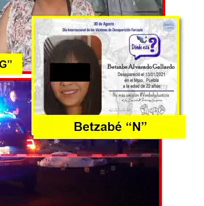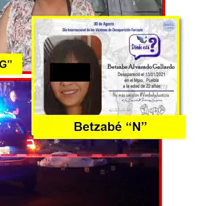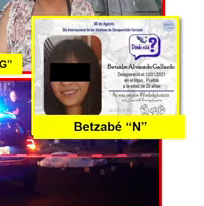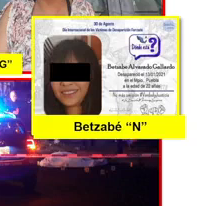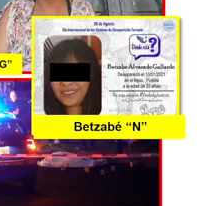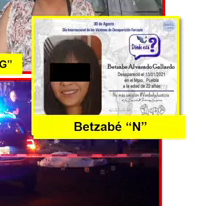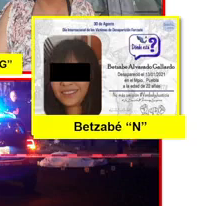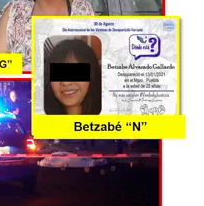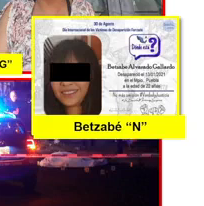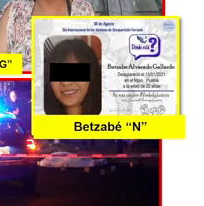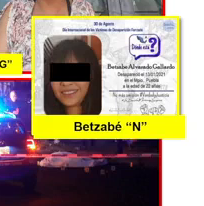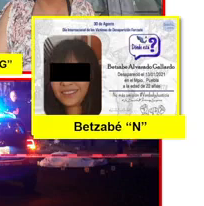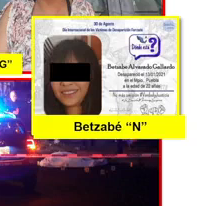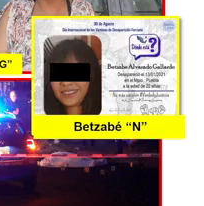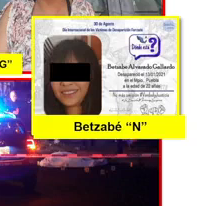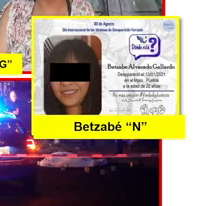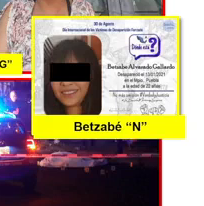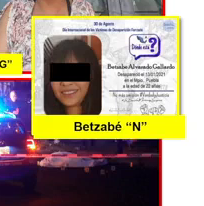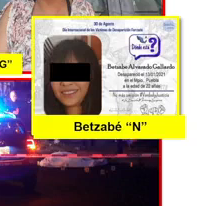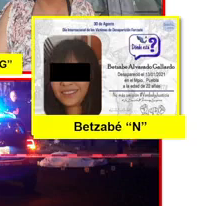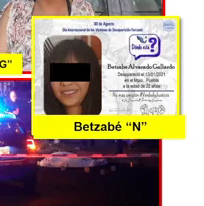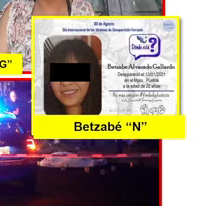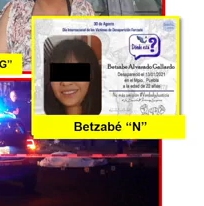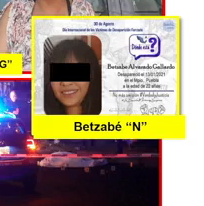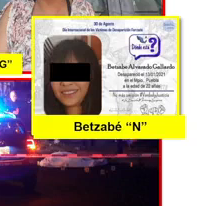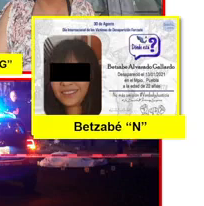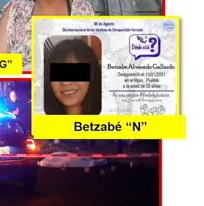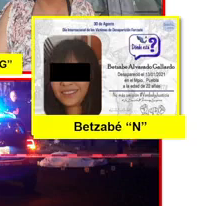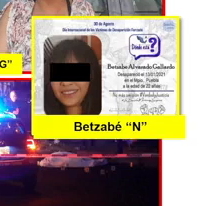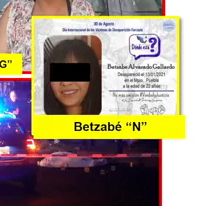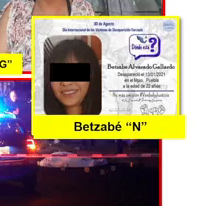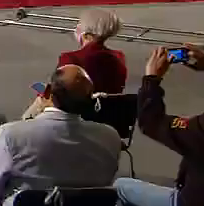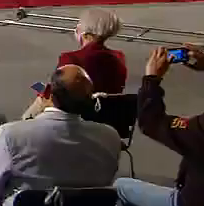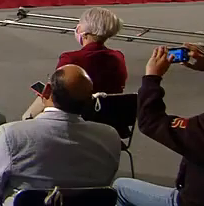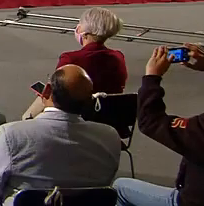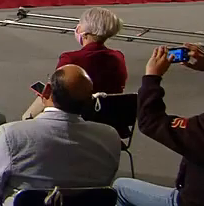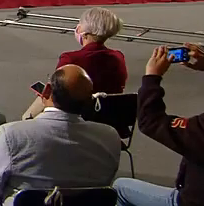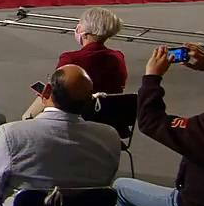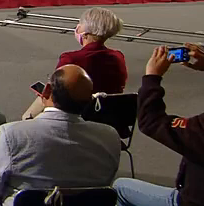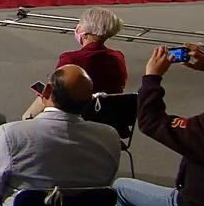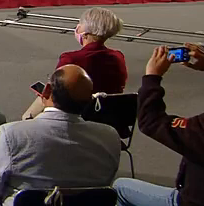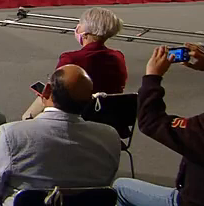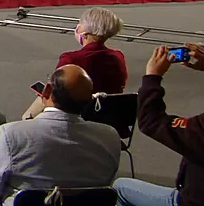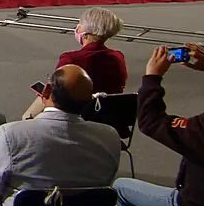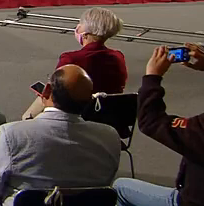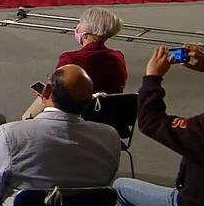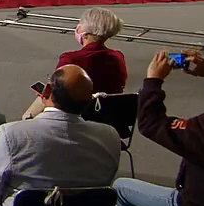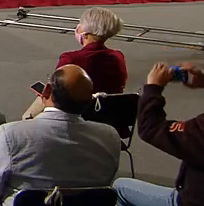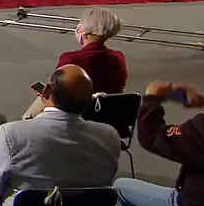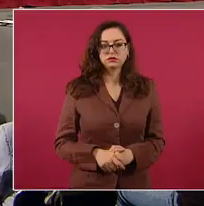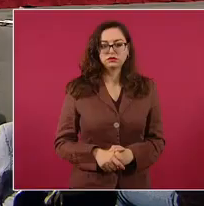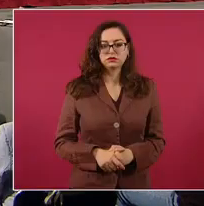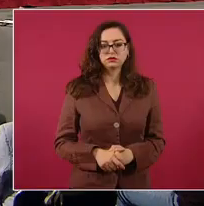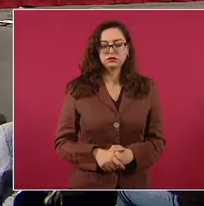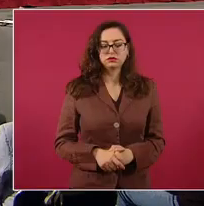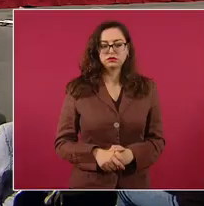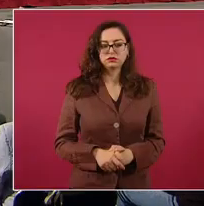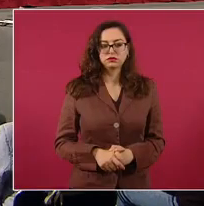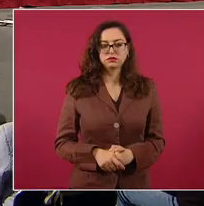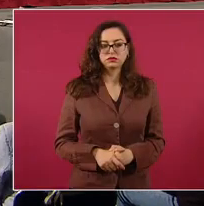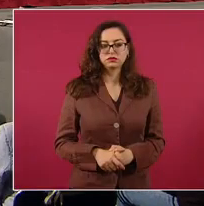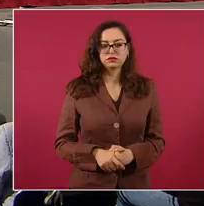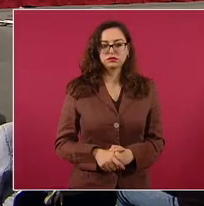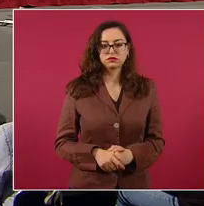N., previamente había sido victimado también en un hecho de carácter delictivo, pero ya